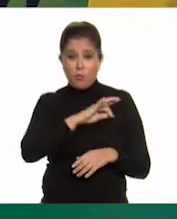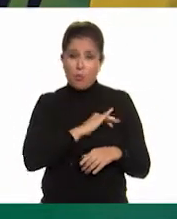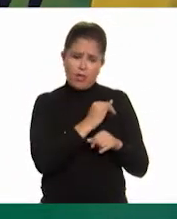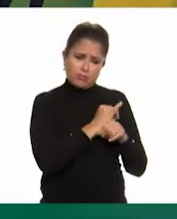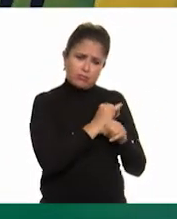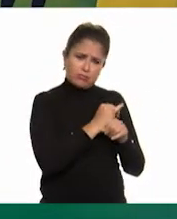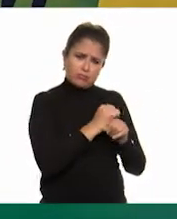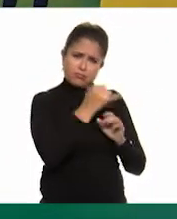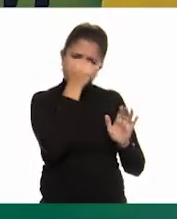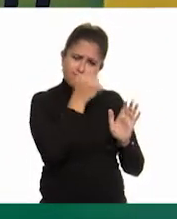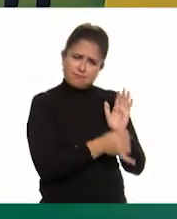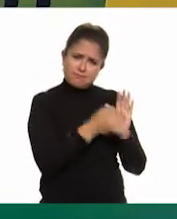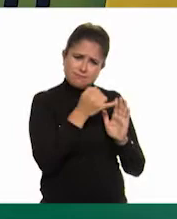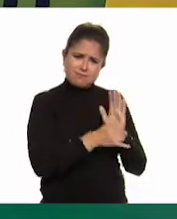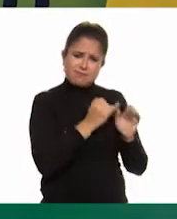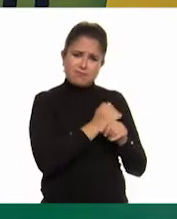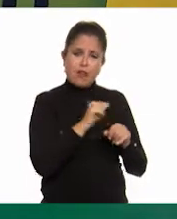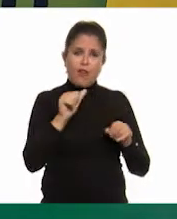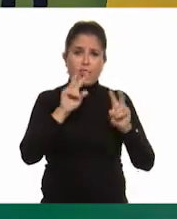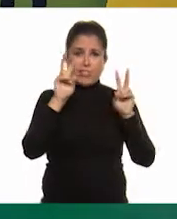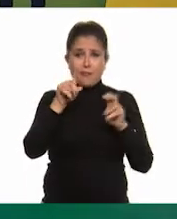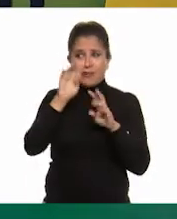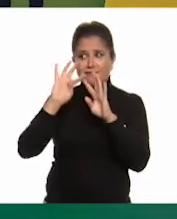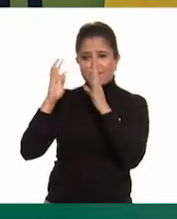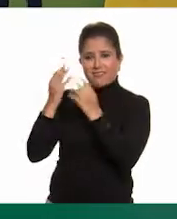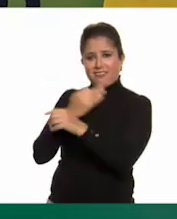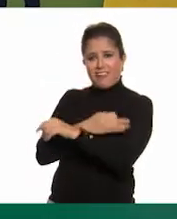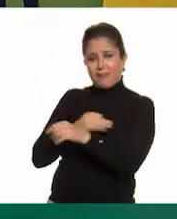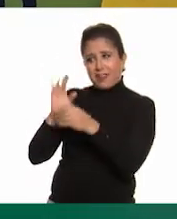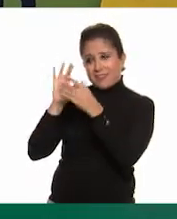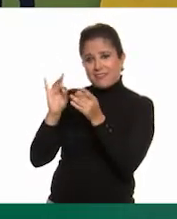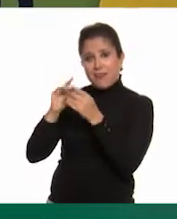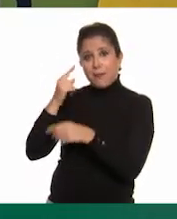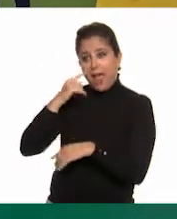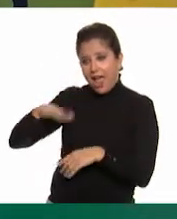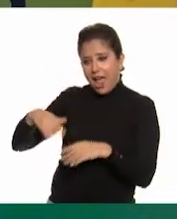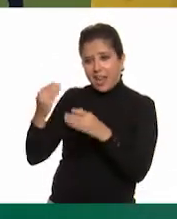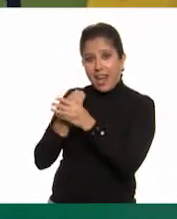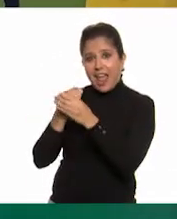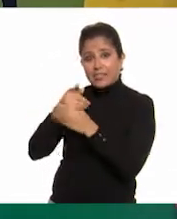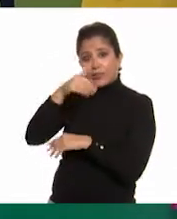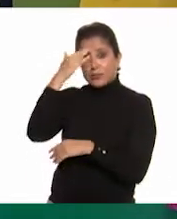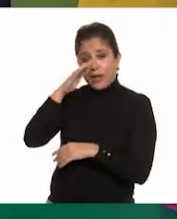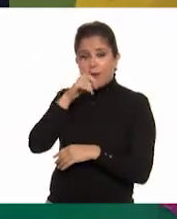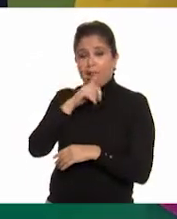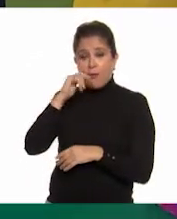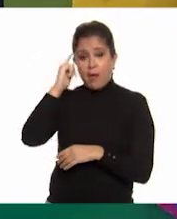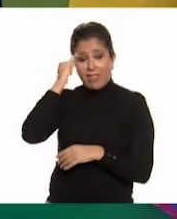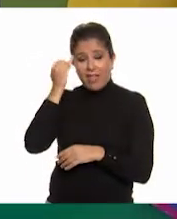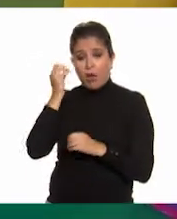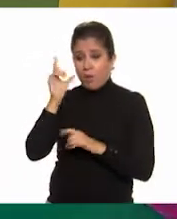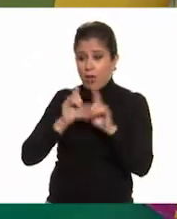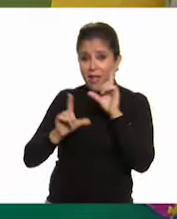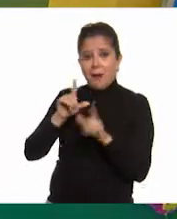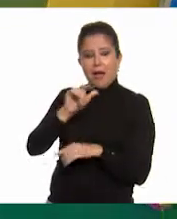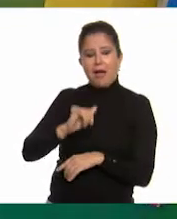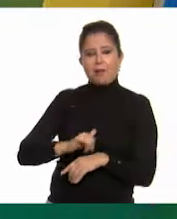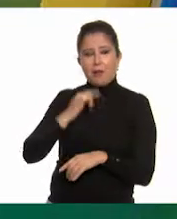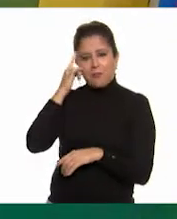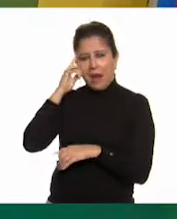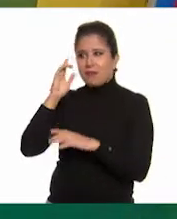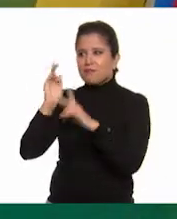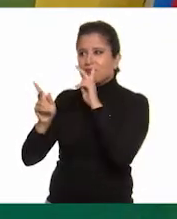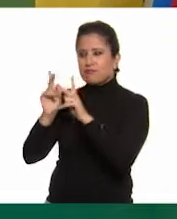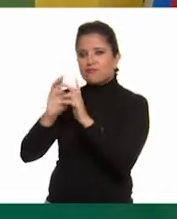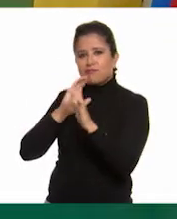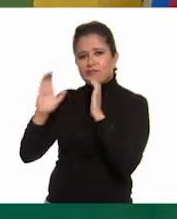posible, consultes otros libros y comenta el tema de hoy con tu familia. Y si tienes la fortuna de hablar una lengua indígena, aprovecha también este momento para